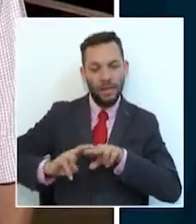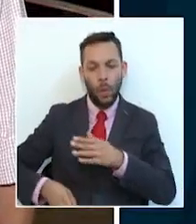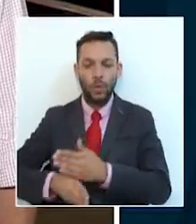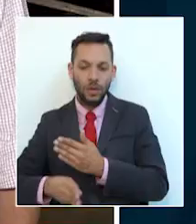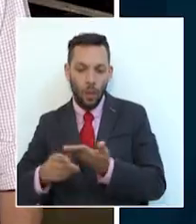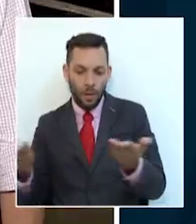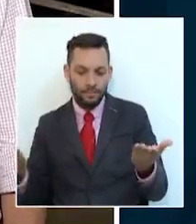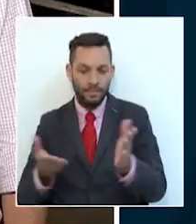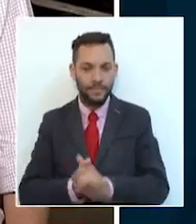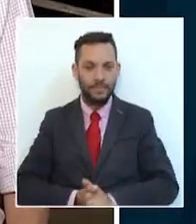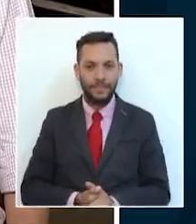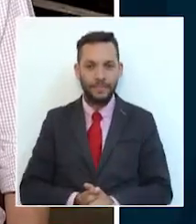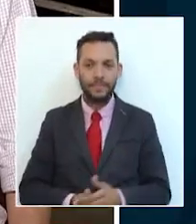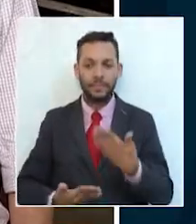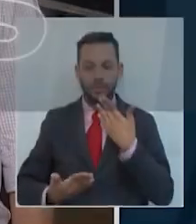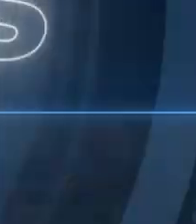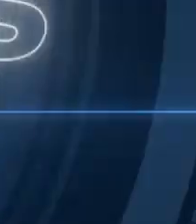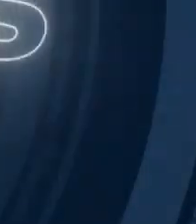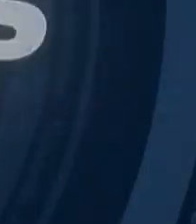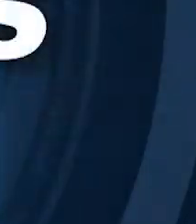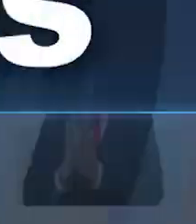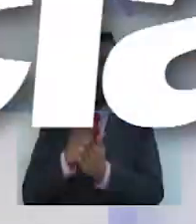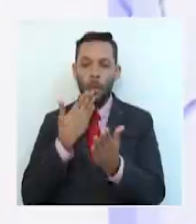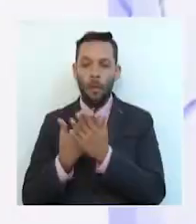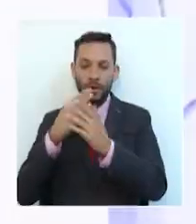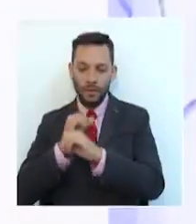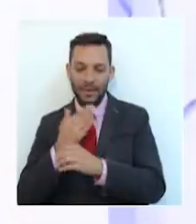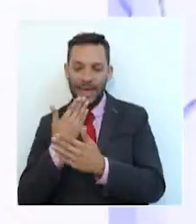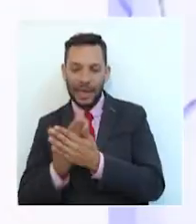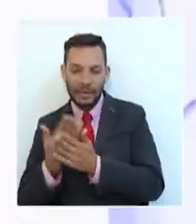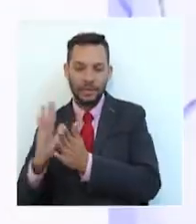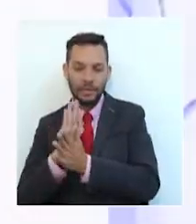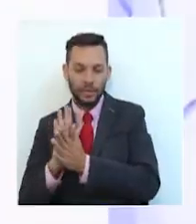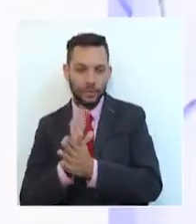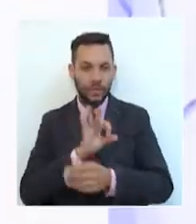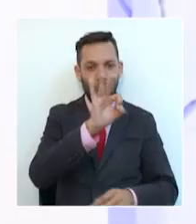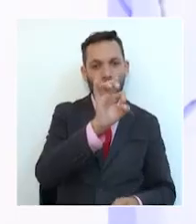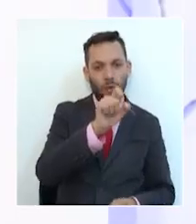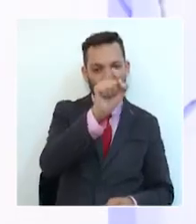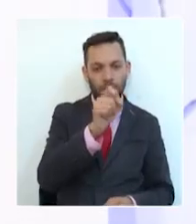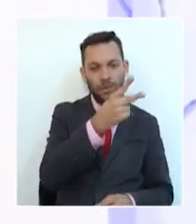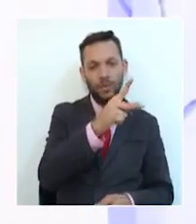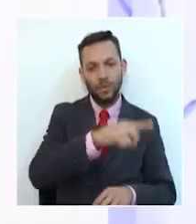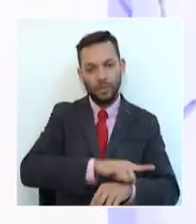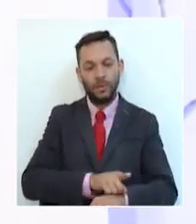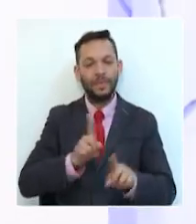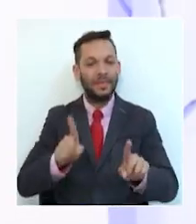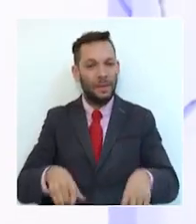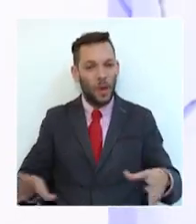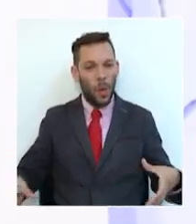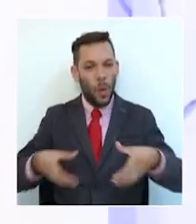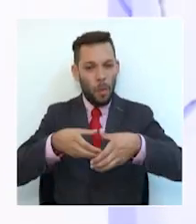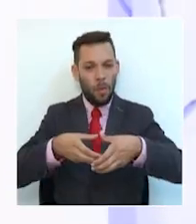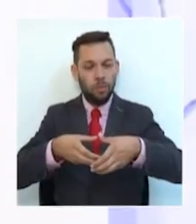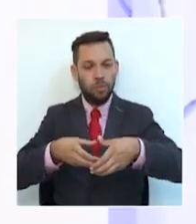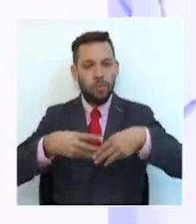buenas noches. Carlos, muchísimas gracias. Muy buenas noches. 8 de la noche, 12 minutos. Recordemos que también a esta movilización que estaban